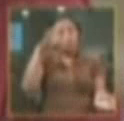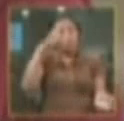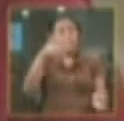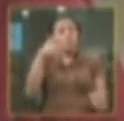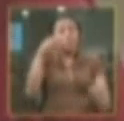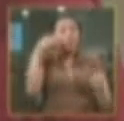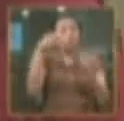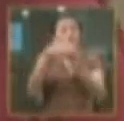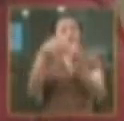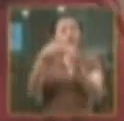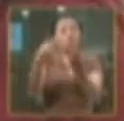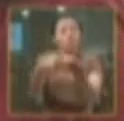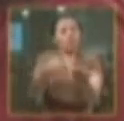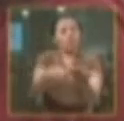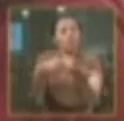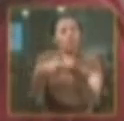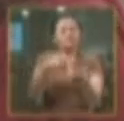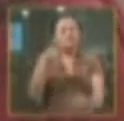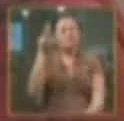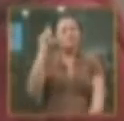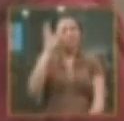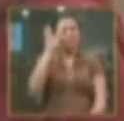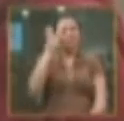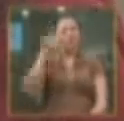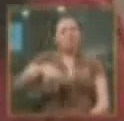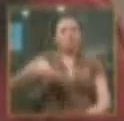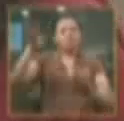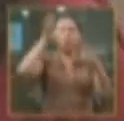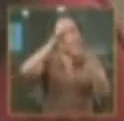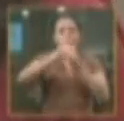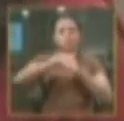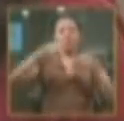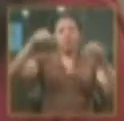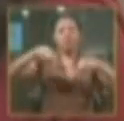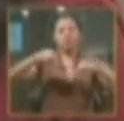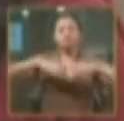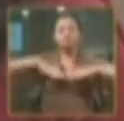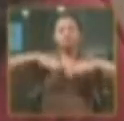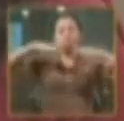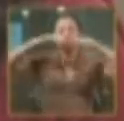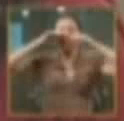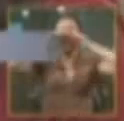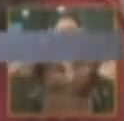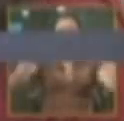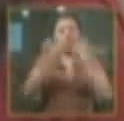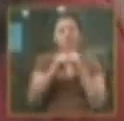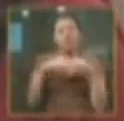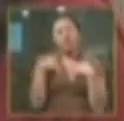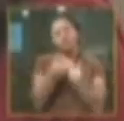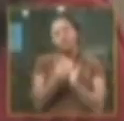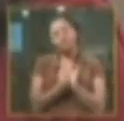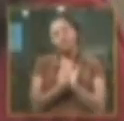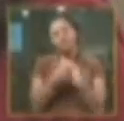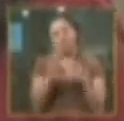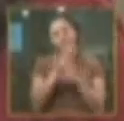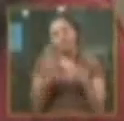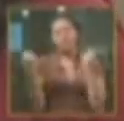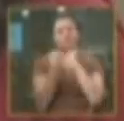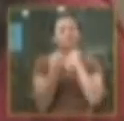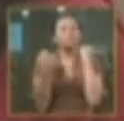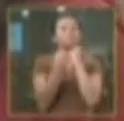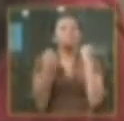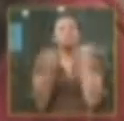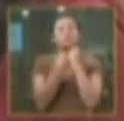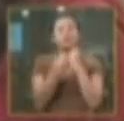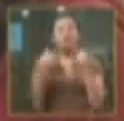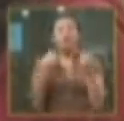de debate. No creo que podamos esta noche, a estas alturas, con este cansancio, con esta presión,